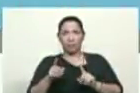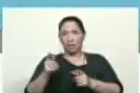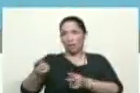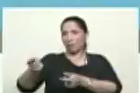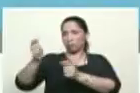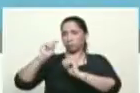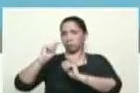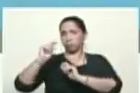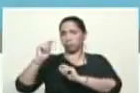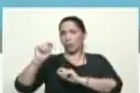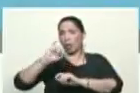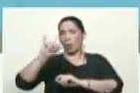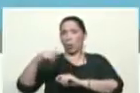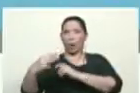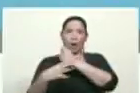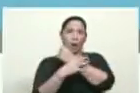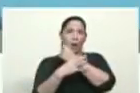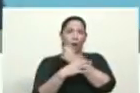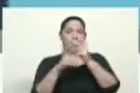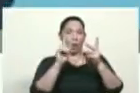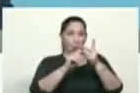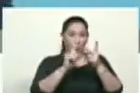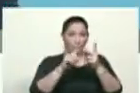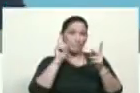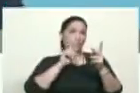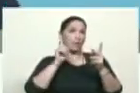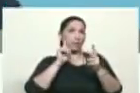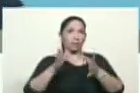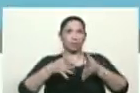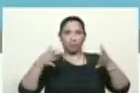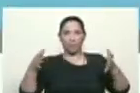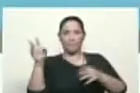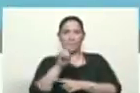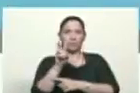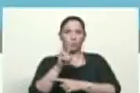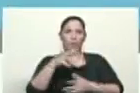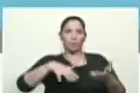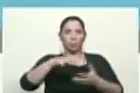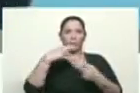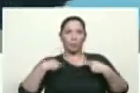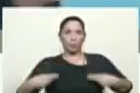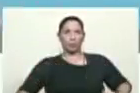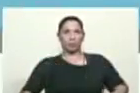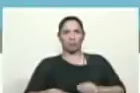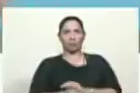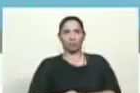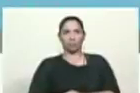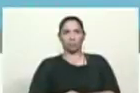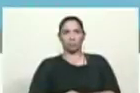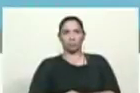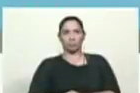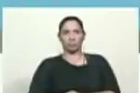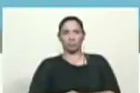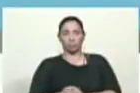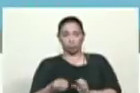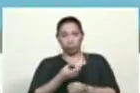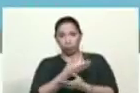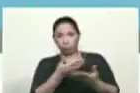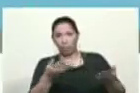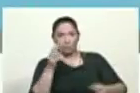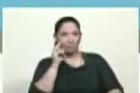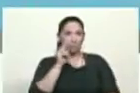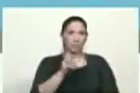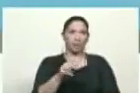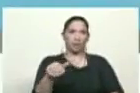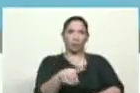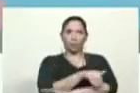autoproclamaciones, etcétera. Y la otra gran mentira es que en Venezuela hay una crisis humanitaria. Además de lo que ustedes han podido observar en las